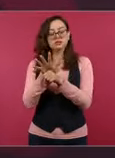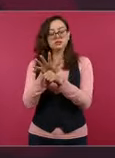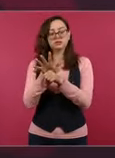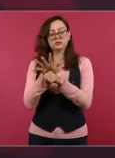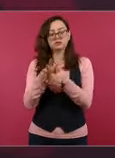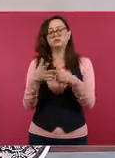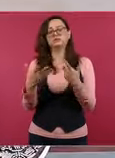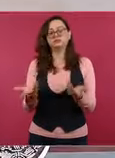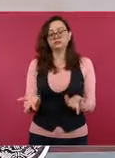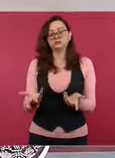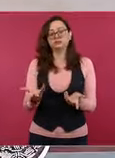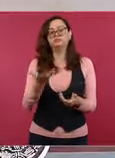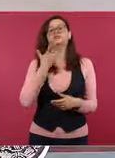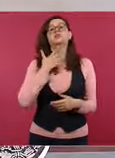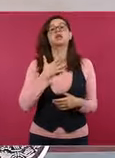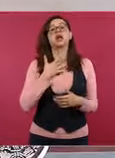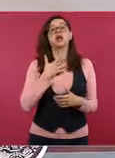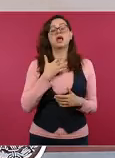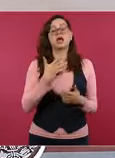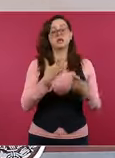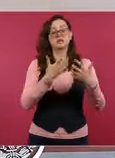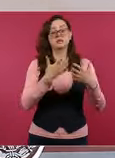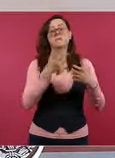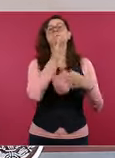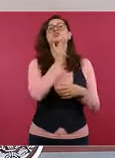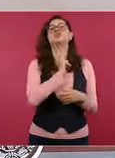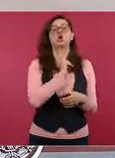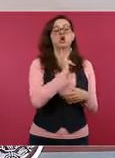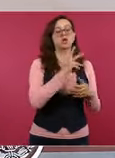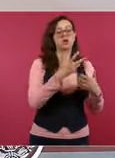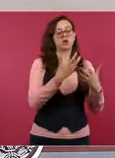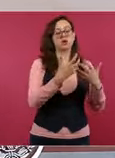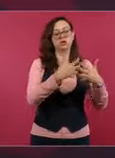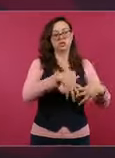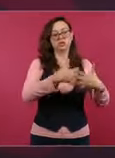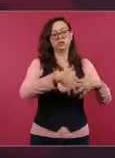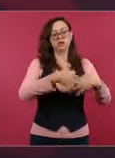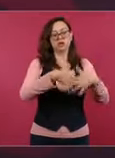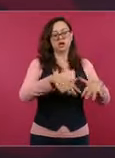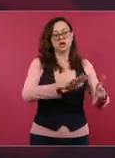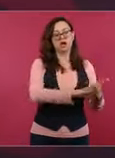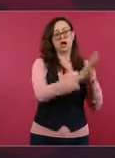tratar combustóleo y convertirlo en gasolinas.